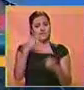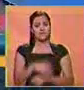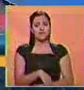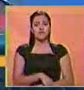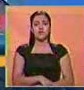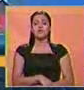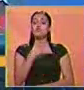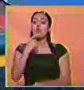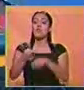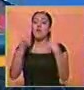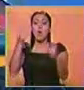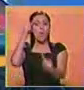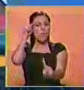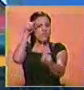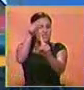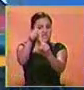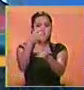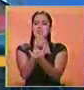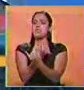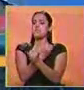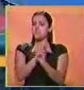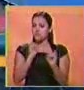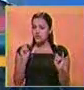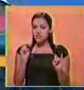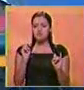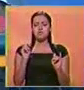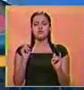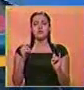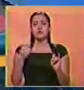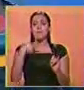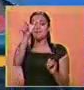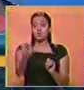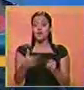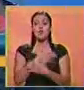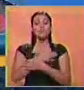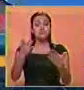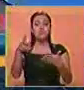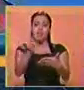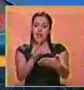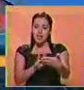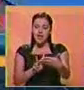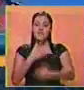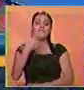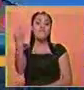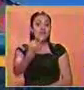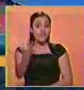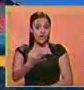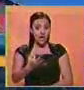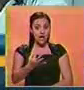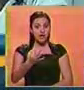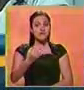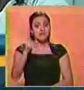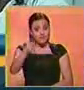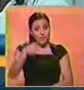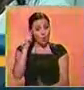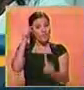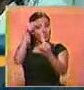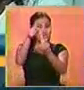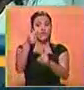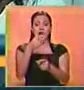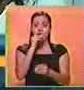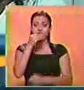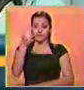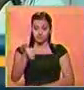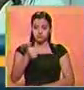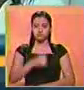somos un diario objetivo, independiente, nos debemos a un lector y una información veraz y sobre todo objetiva. El evento fue